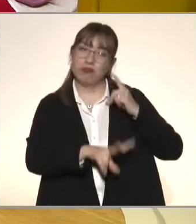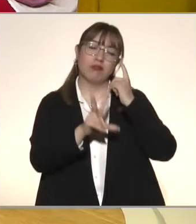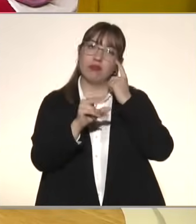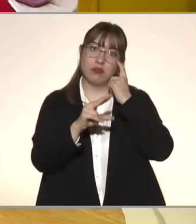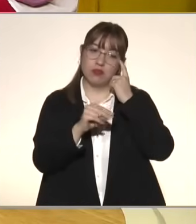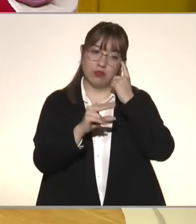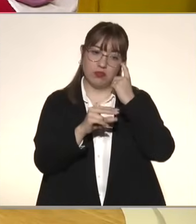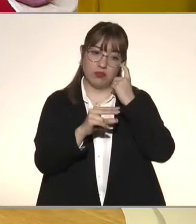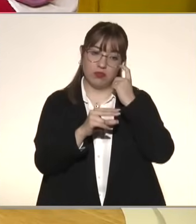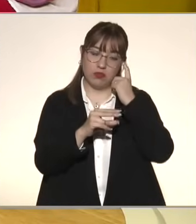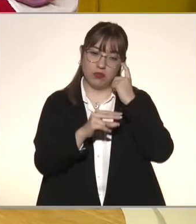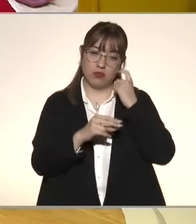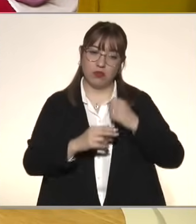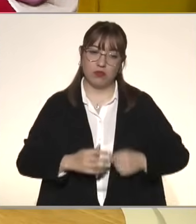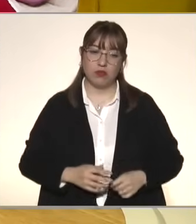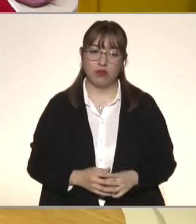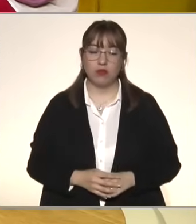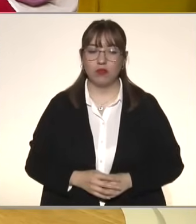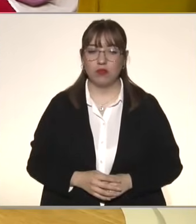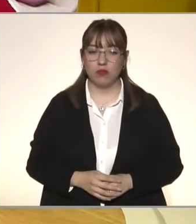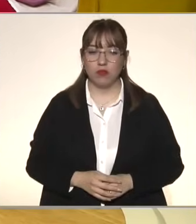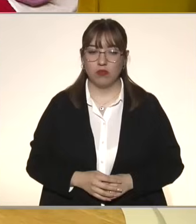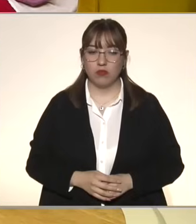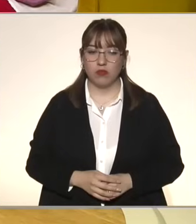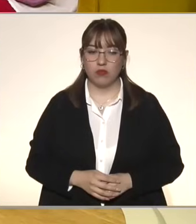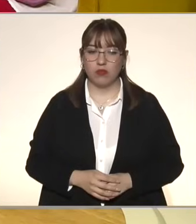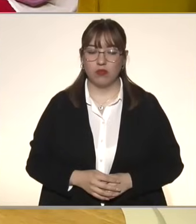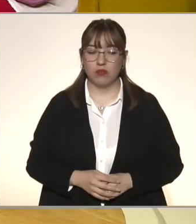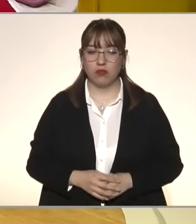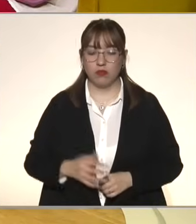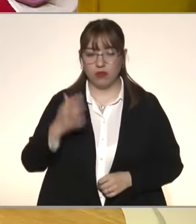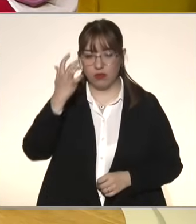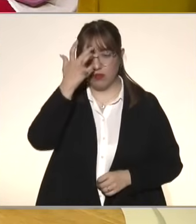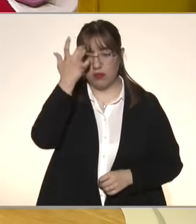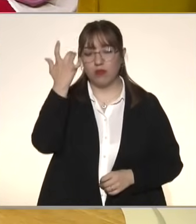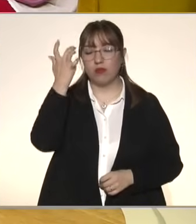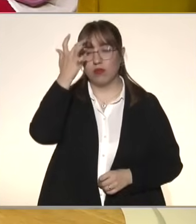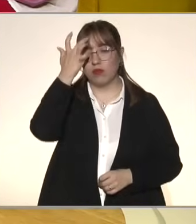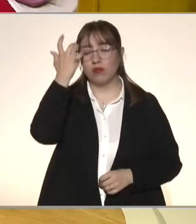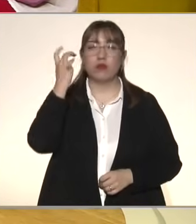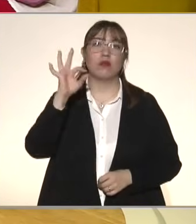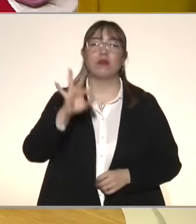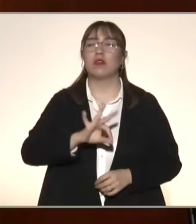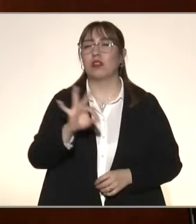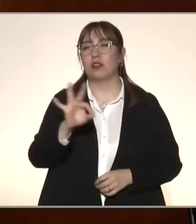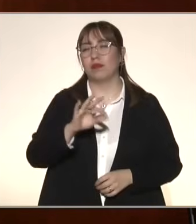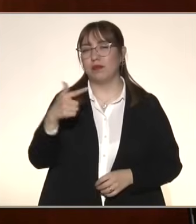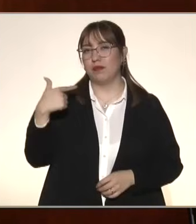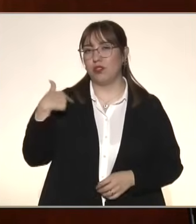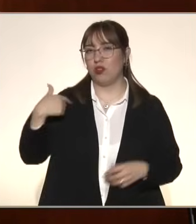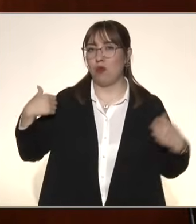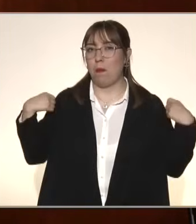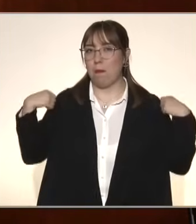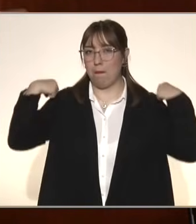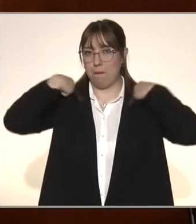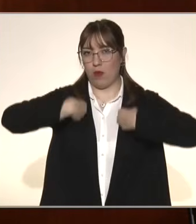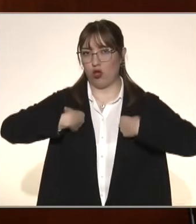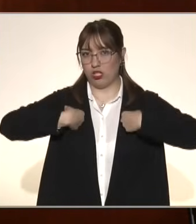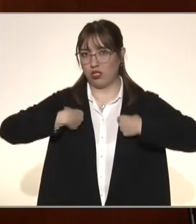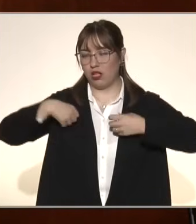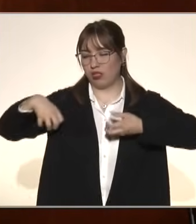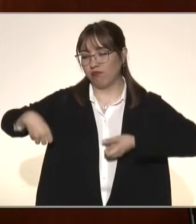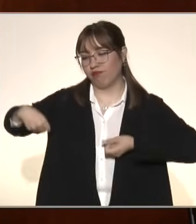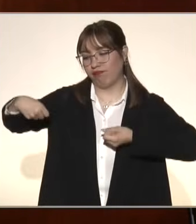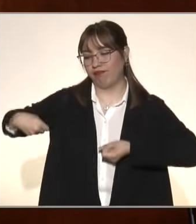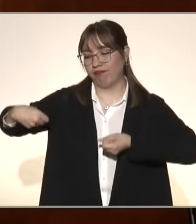esperando que eso bueno llegue nomás porque lo esperé. O sea, por ejemplo, si yo salgo con las maletas, ¿no? Entonces es la esperanza del próximo año